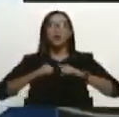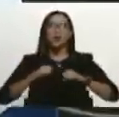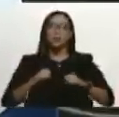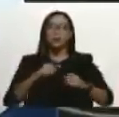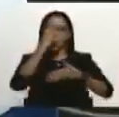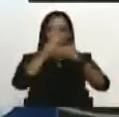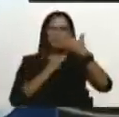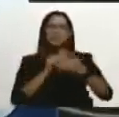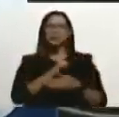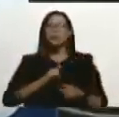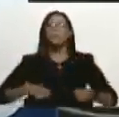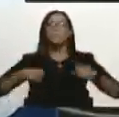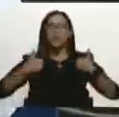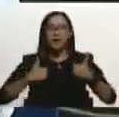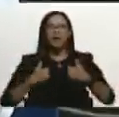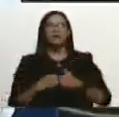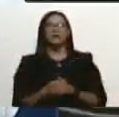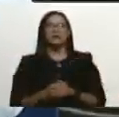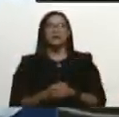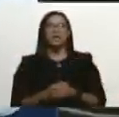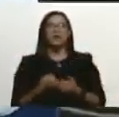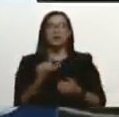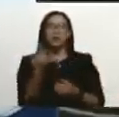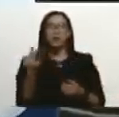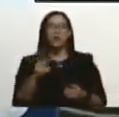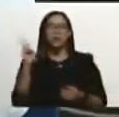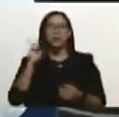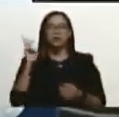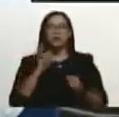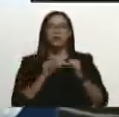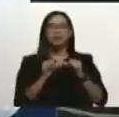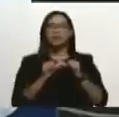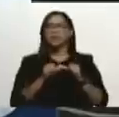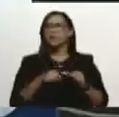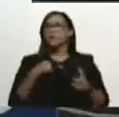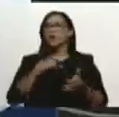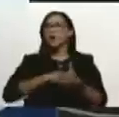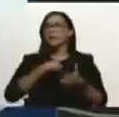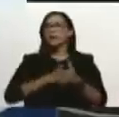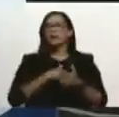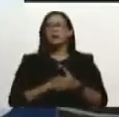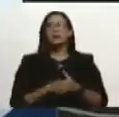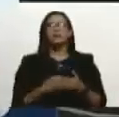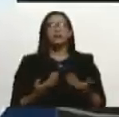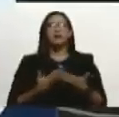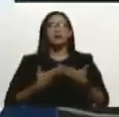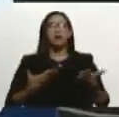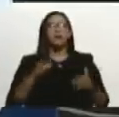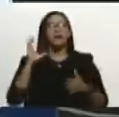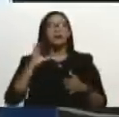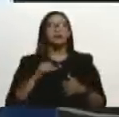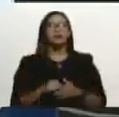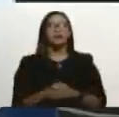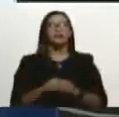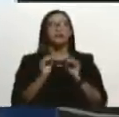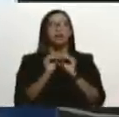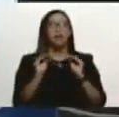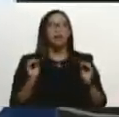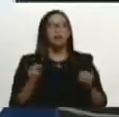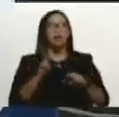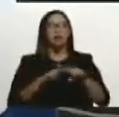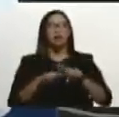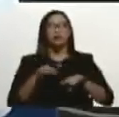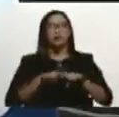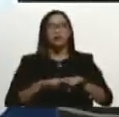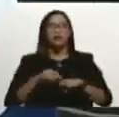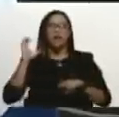parte de ello es el gran número de venezolanos y venezolanas que seguimos apostando y sumando al país, y ese es el llamado, ¿no? Además a construir